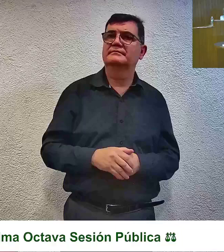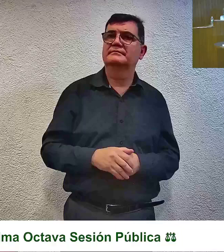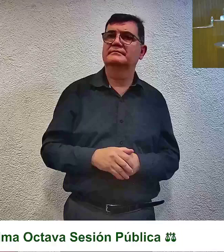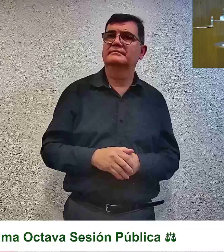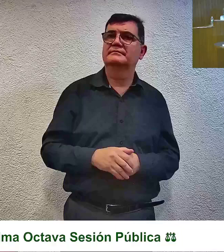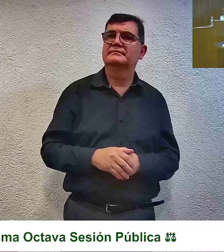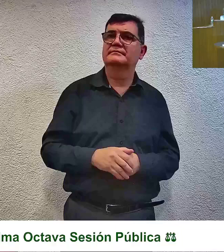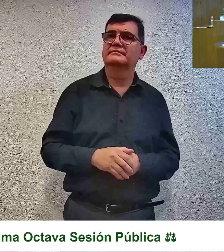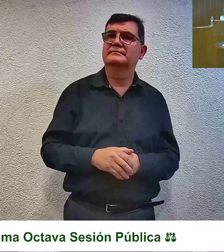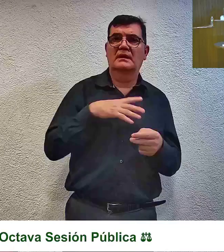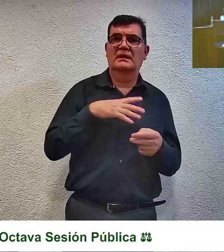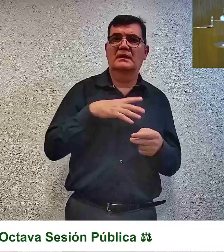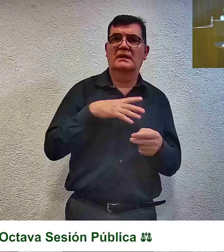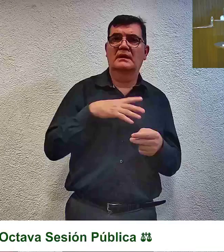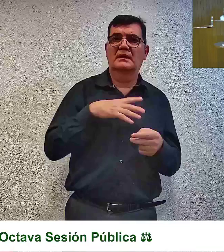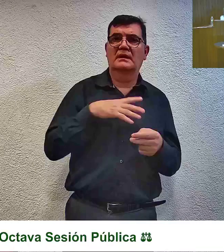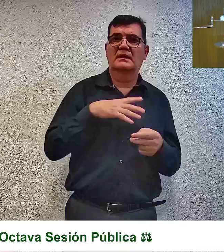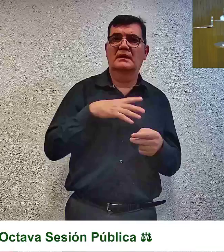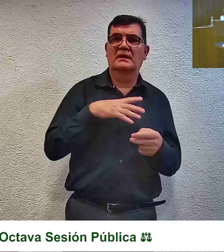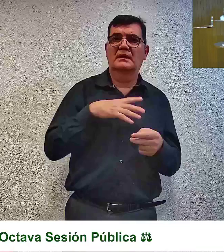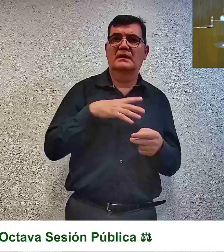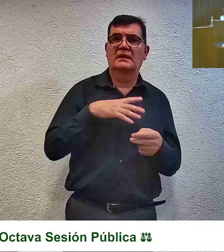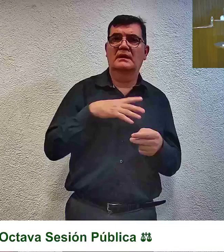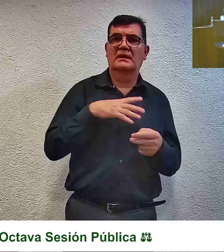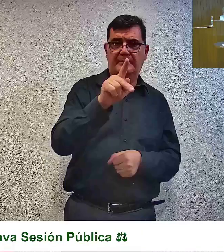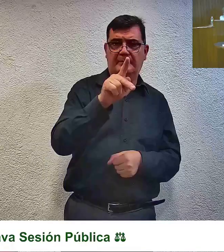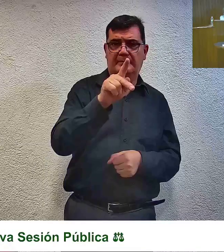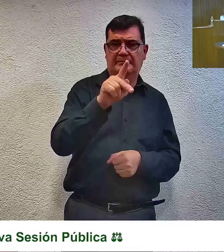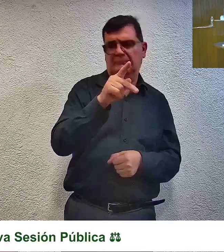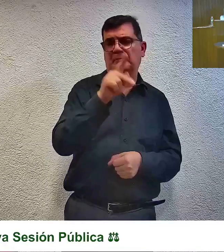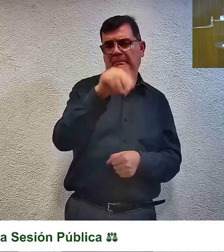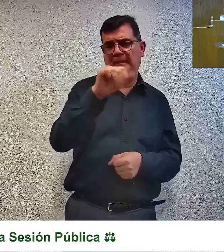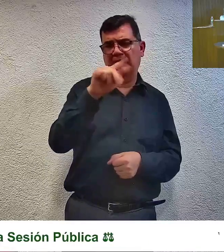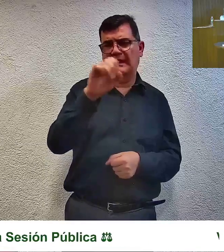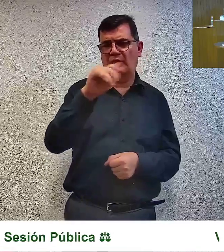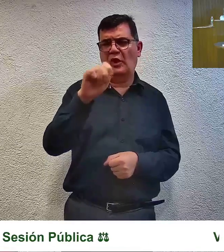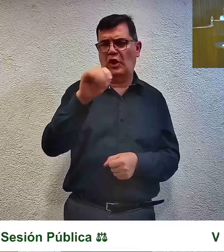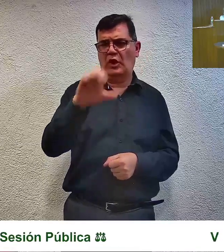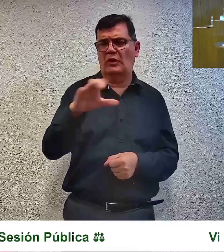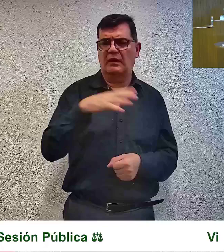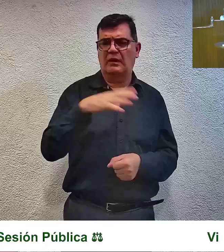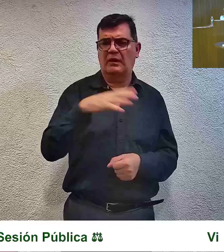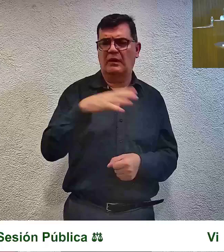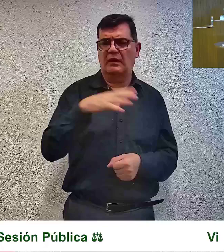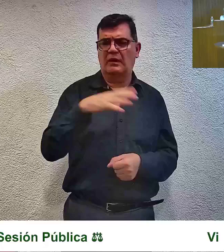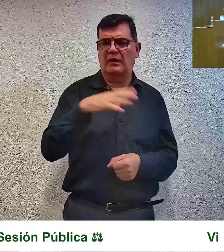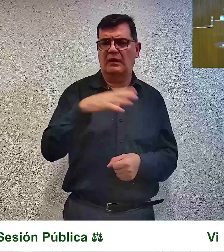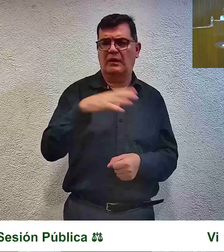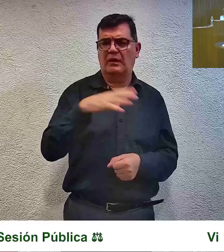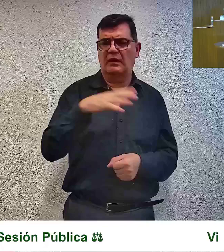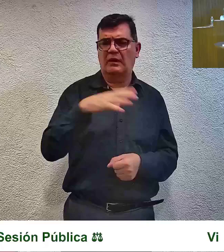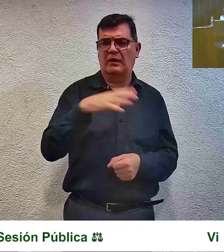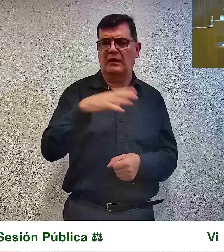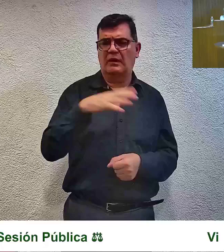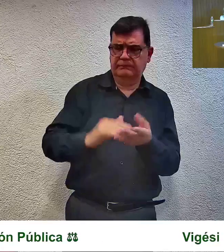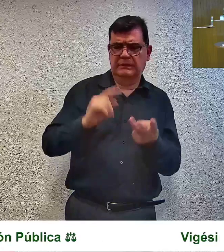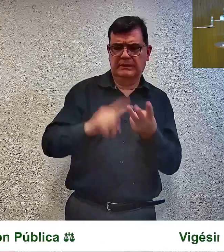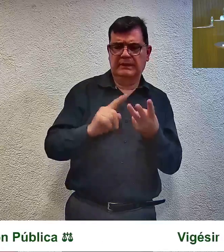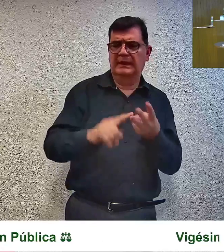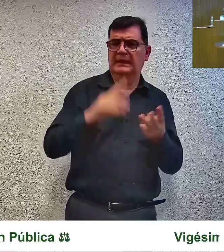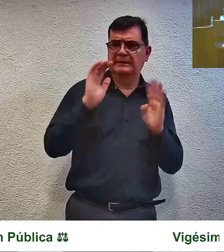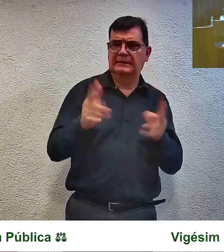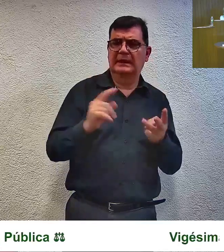2. El actual presidente municipal de Metlatón ha cumplido con la vinculación decretada en el citado acuerdo plenario. Y 3.